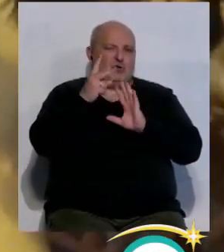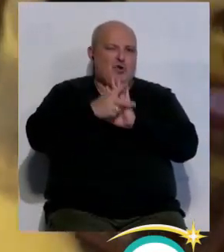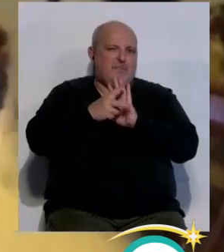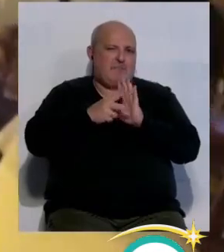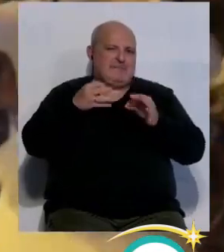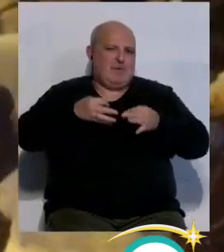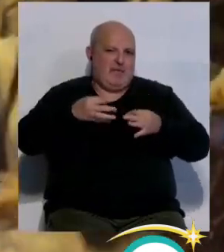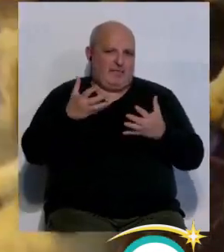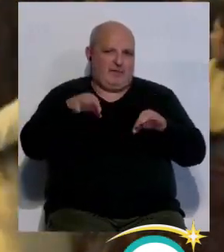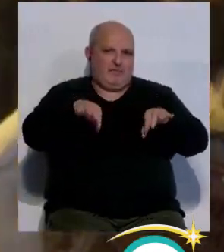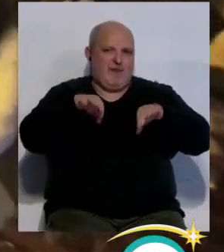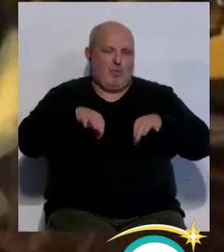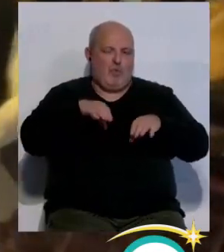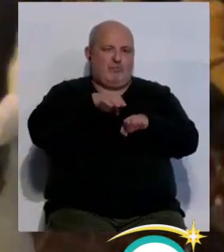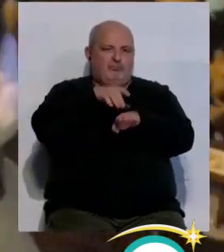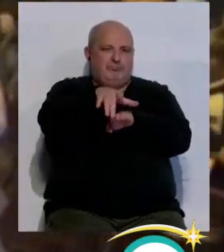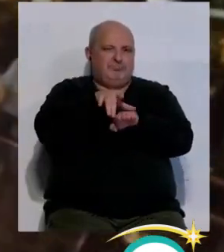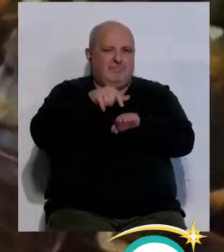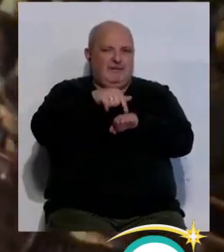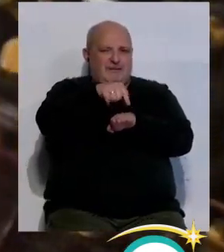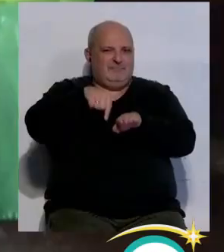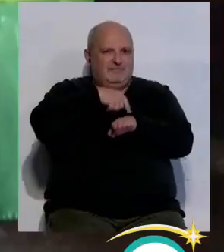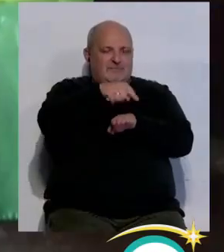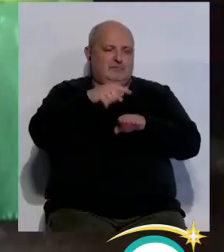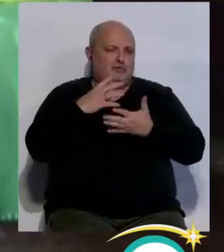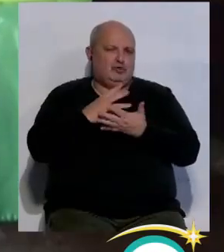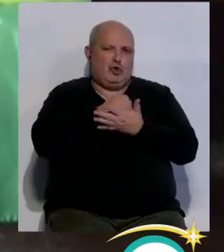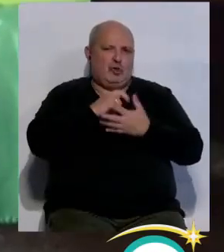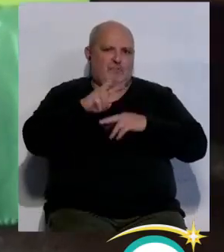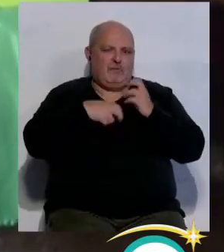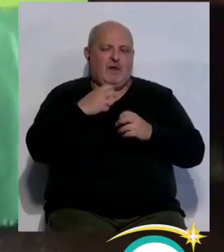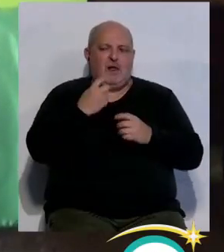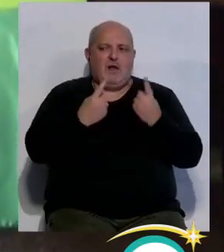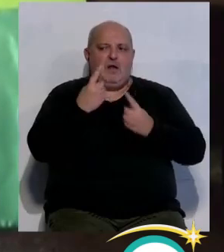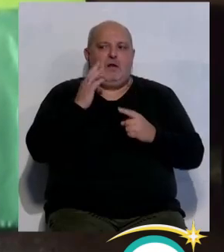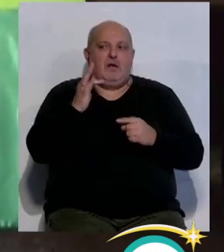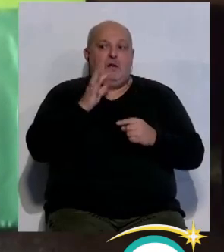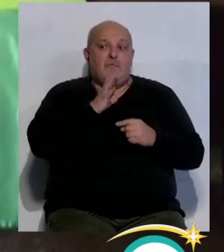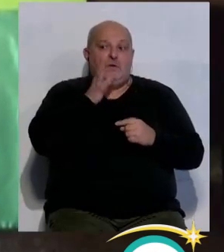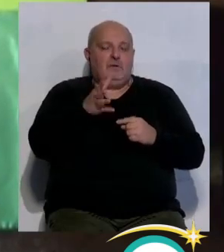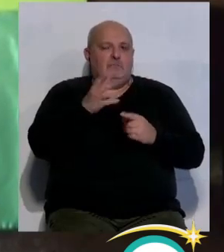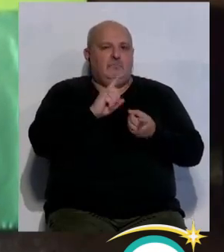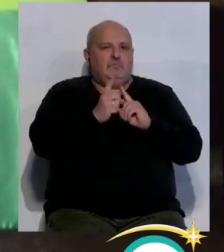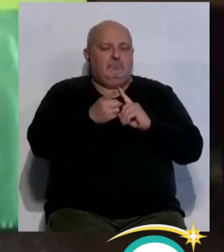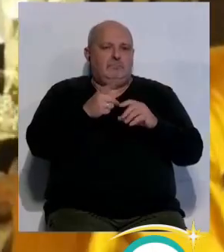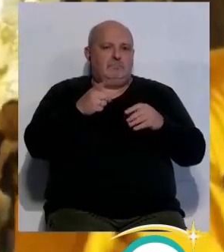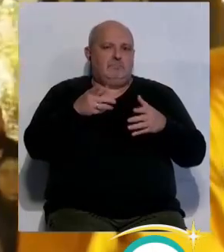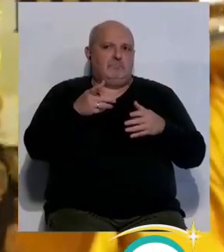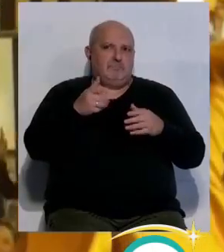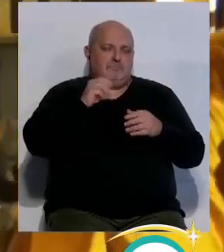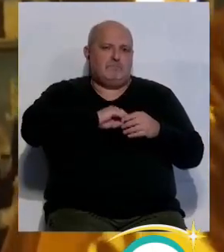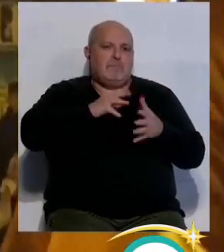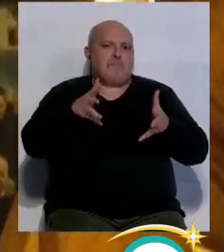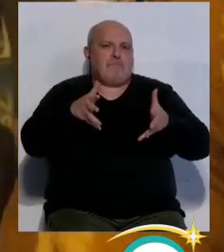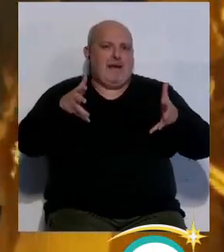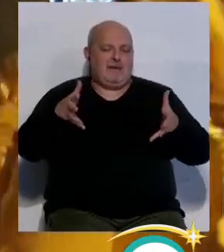que la actualización se ha revertido, ¿no?, y en algo positivo, puesto que hemos pasado a carrozas bastante